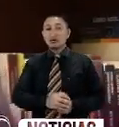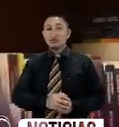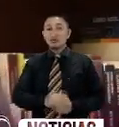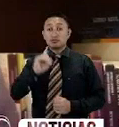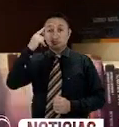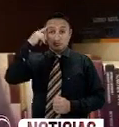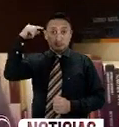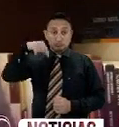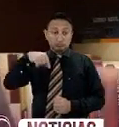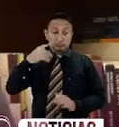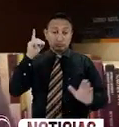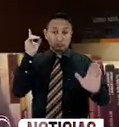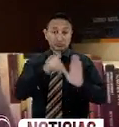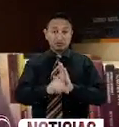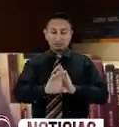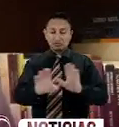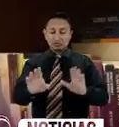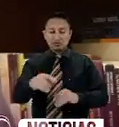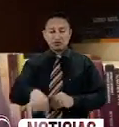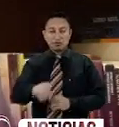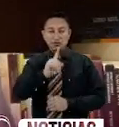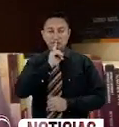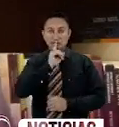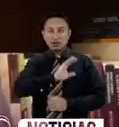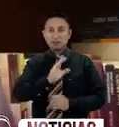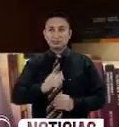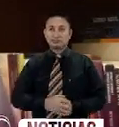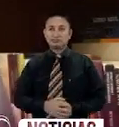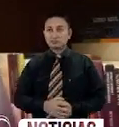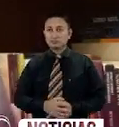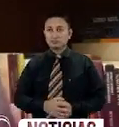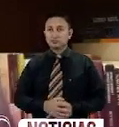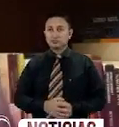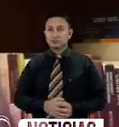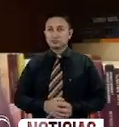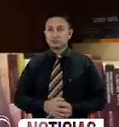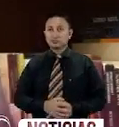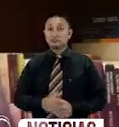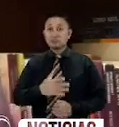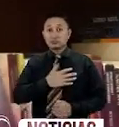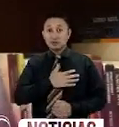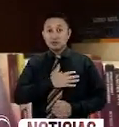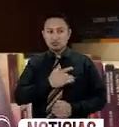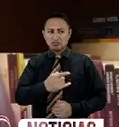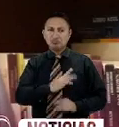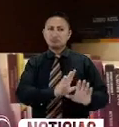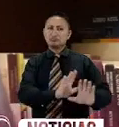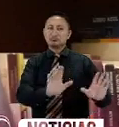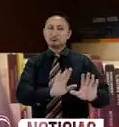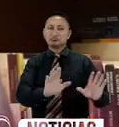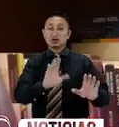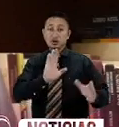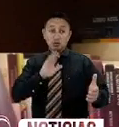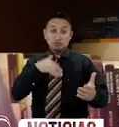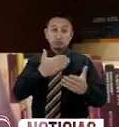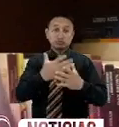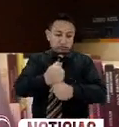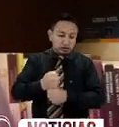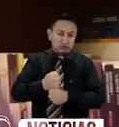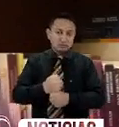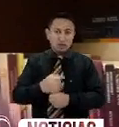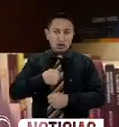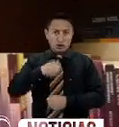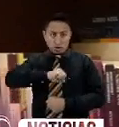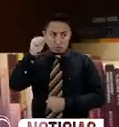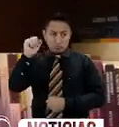ecuatoriano dentro fuera del país no voy a traer a menos la reputación del Ecuador ya que no es mi intención llegar de esa manera pese a haber ganado